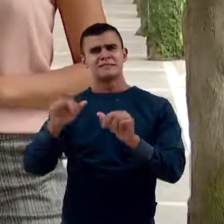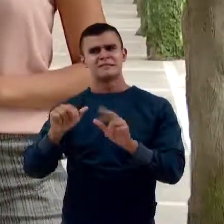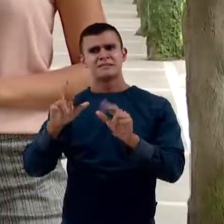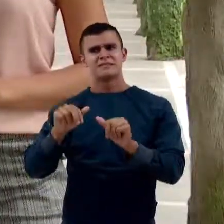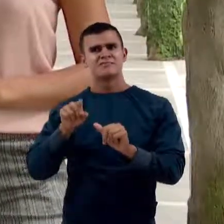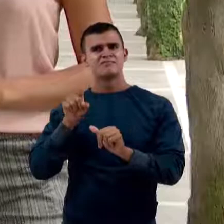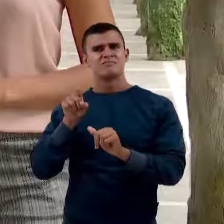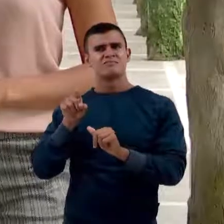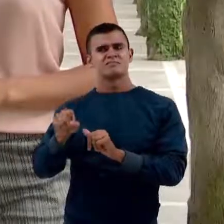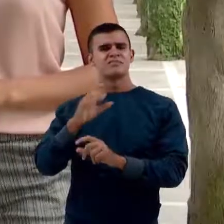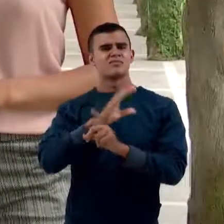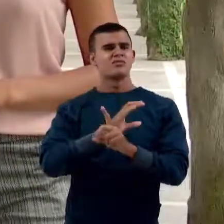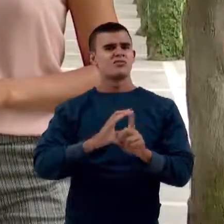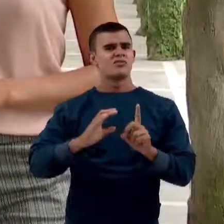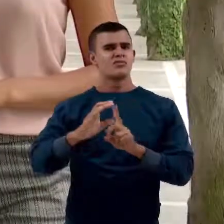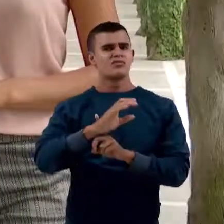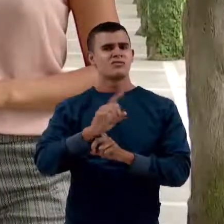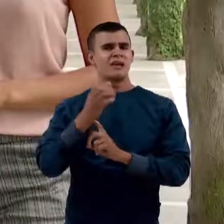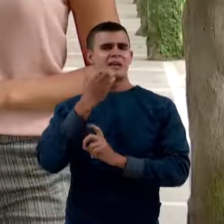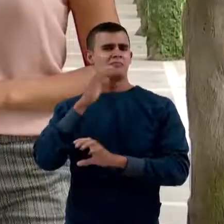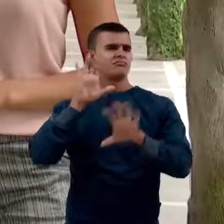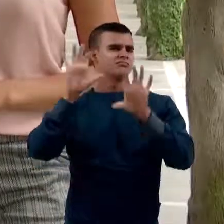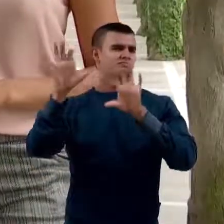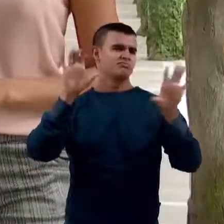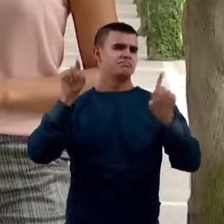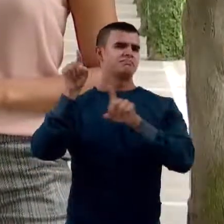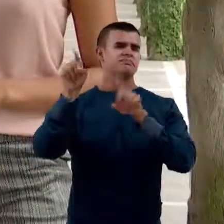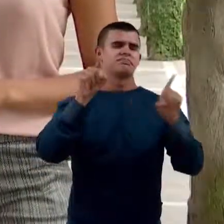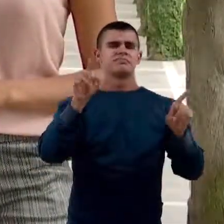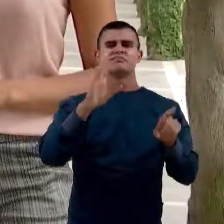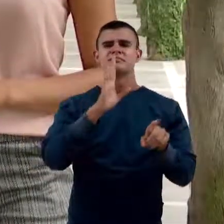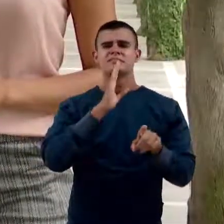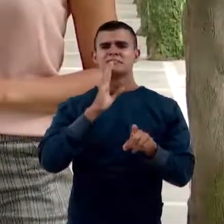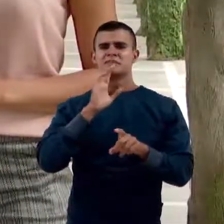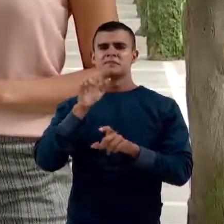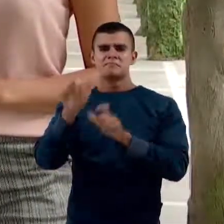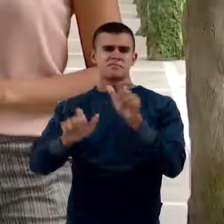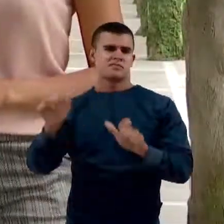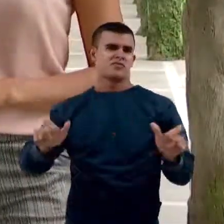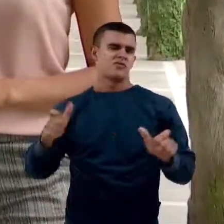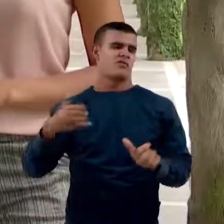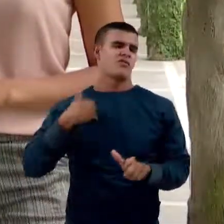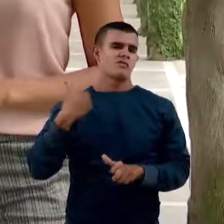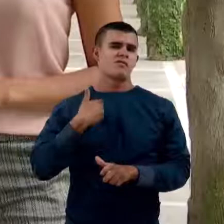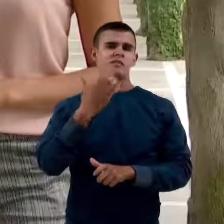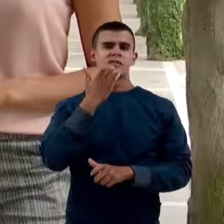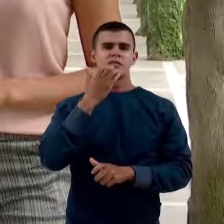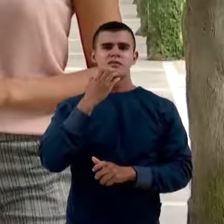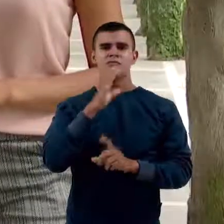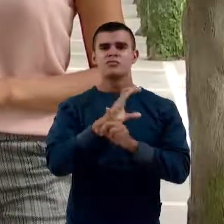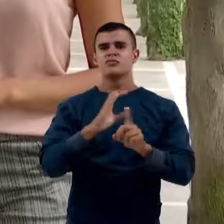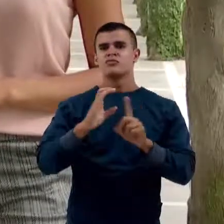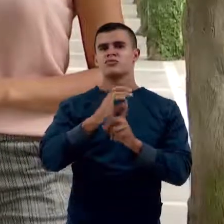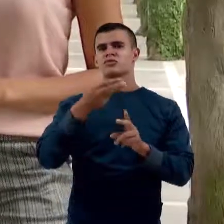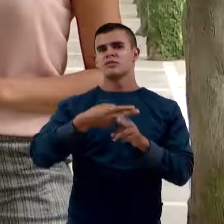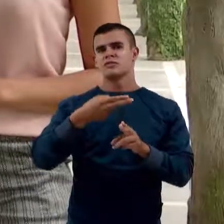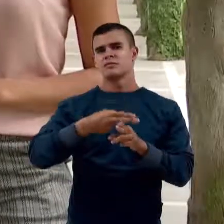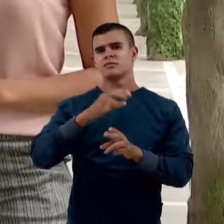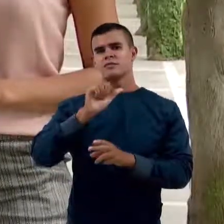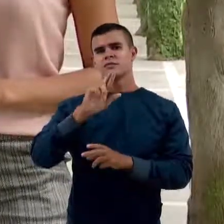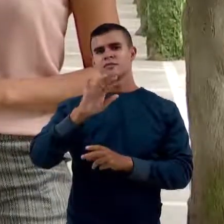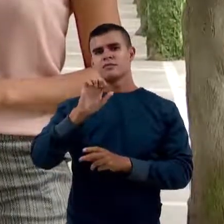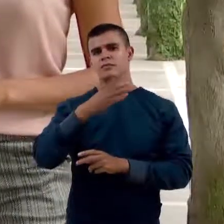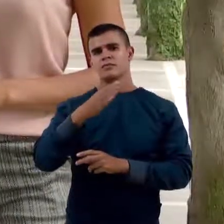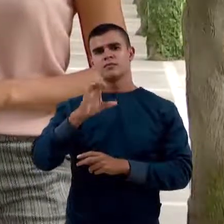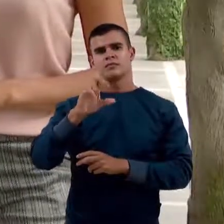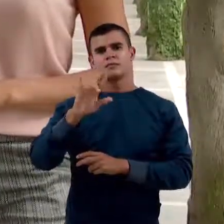actuales es la inmersión en las culturas extranjeras por parte de las poblaciones más jóvenes. Ejemplo de ello es la cultura Hare